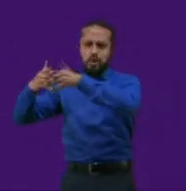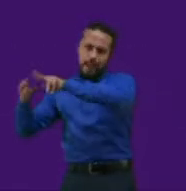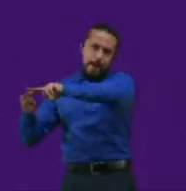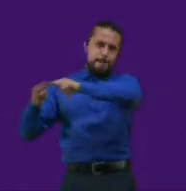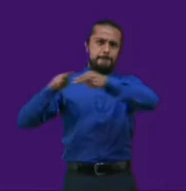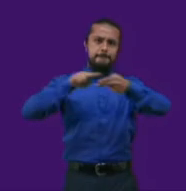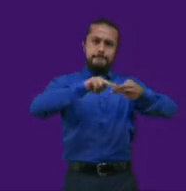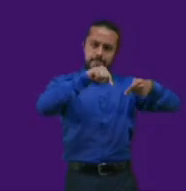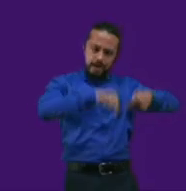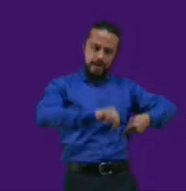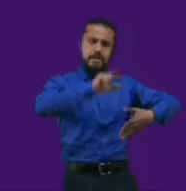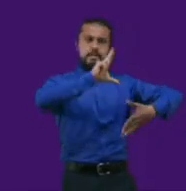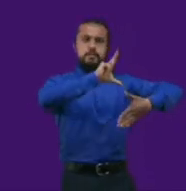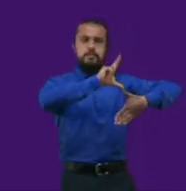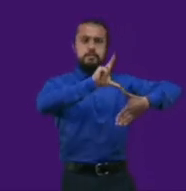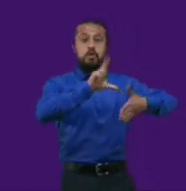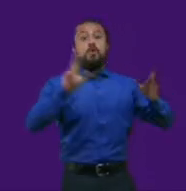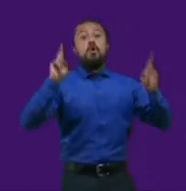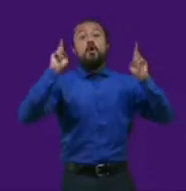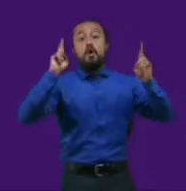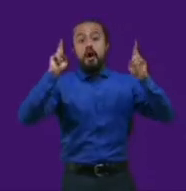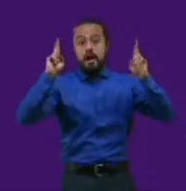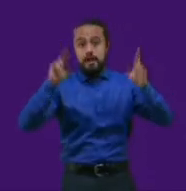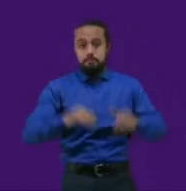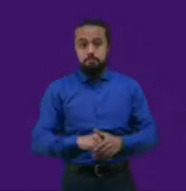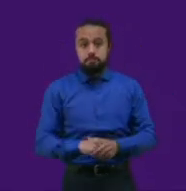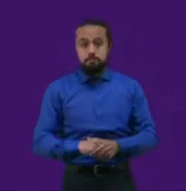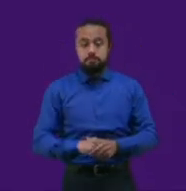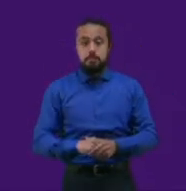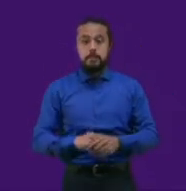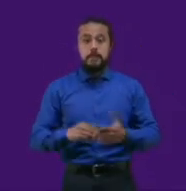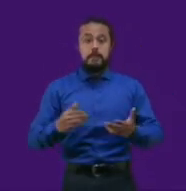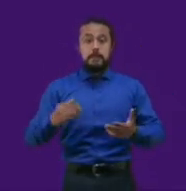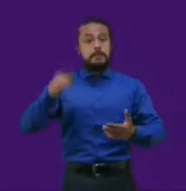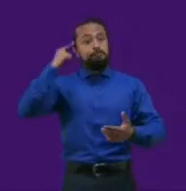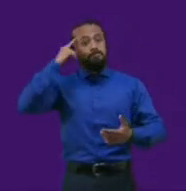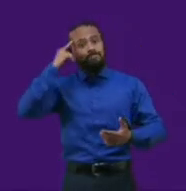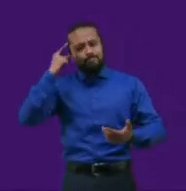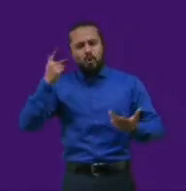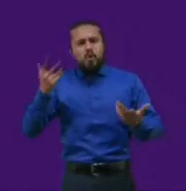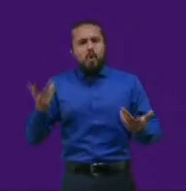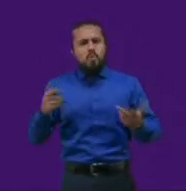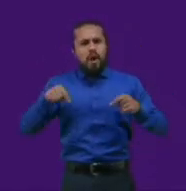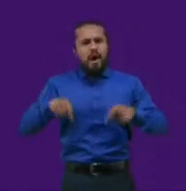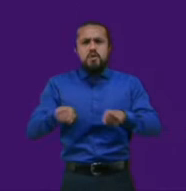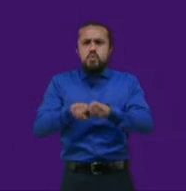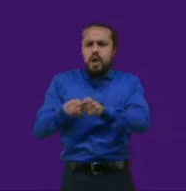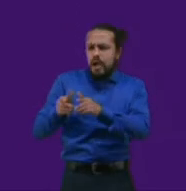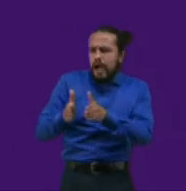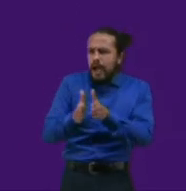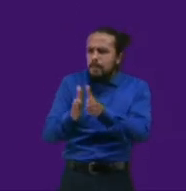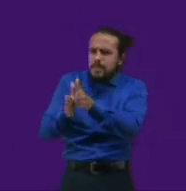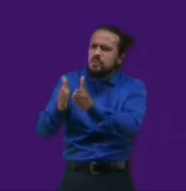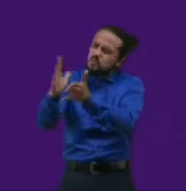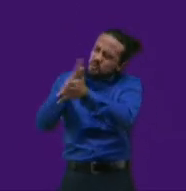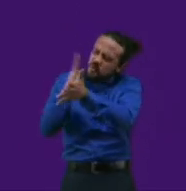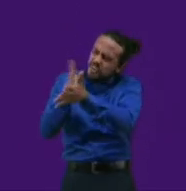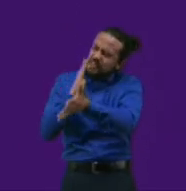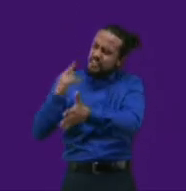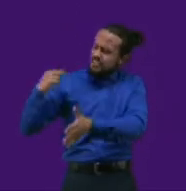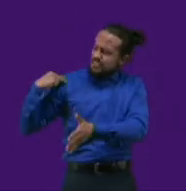alcanzado ese éxito. Queremos conocer un poco el camino que les ha llevado, por el que ellos